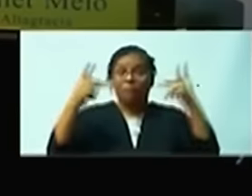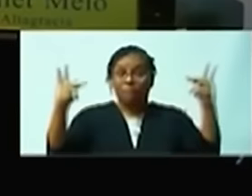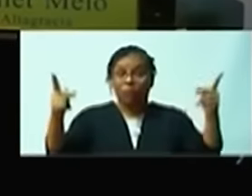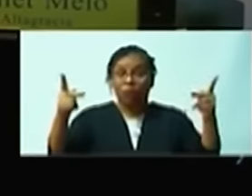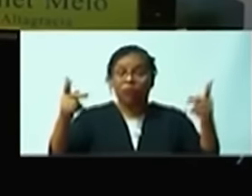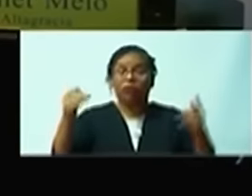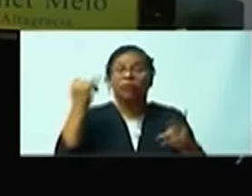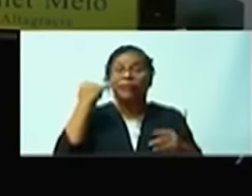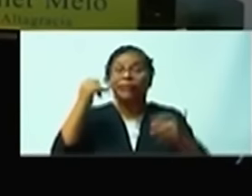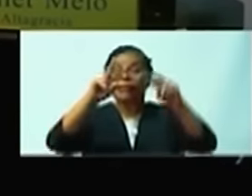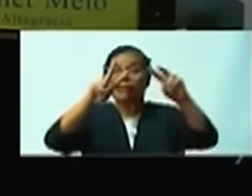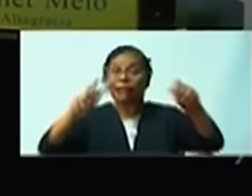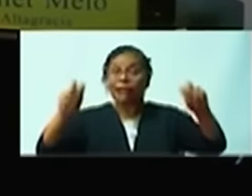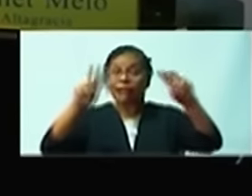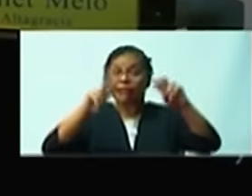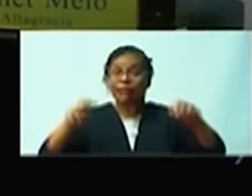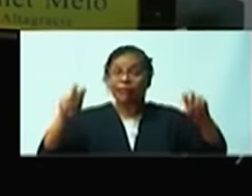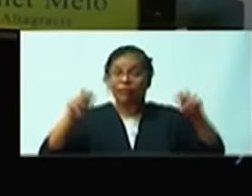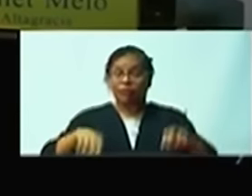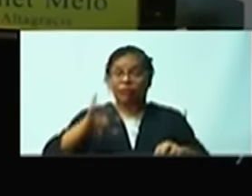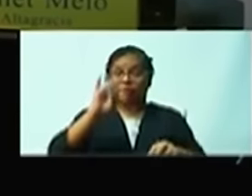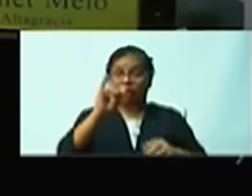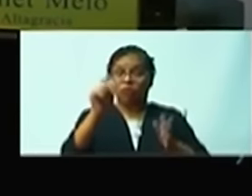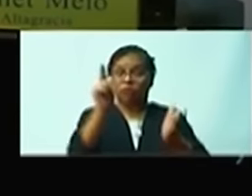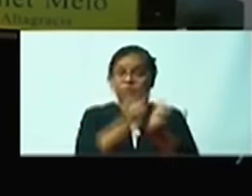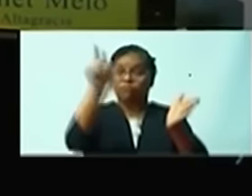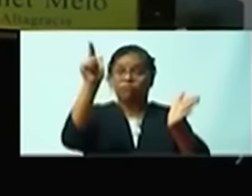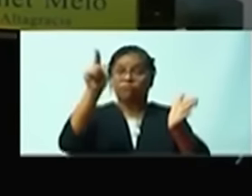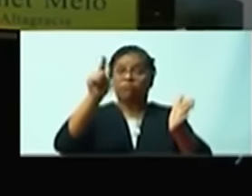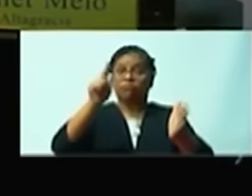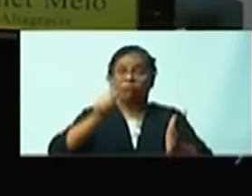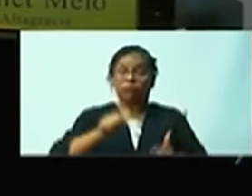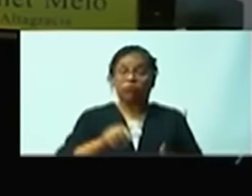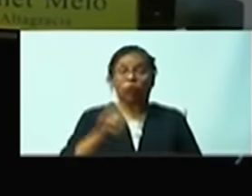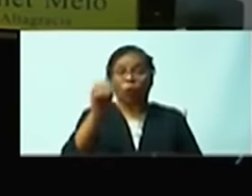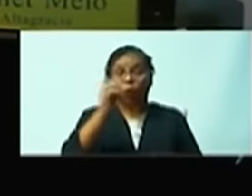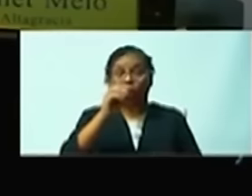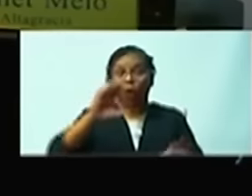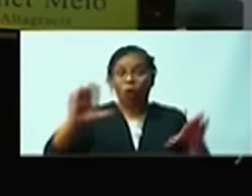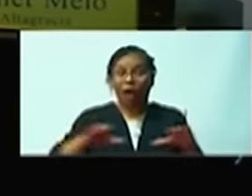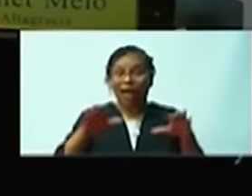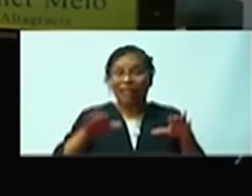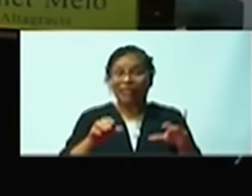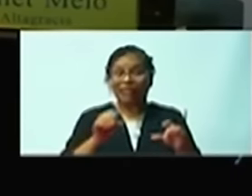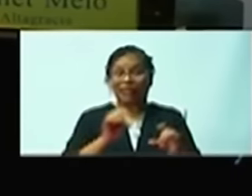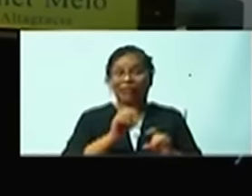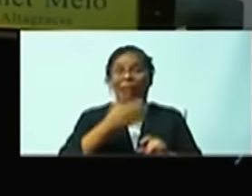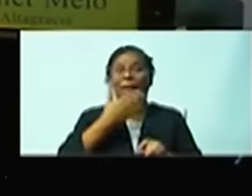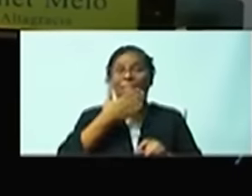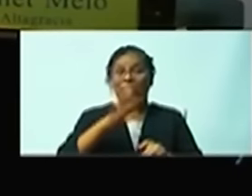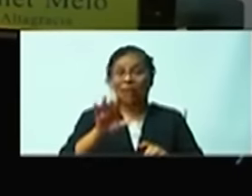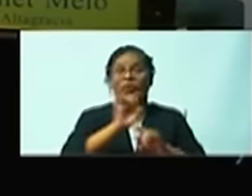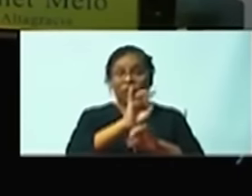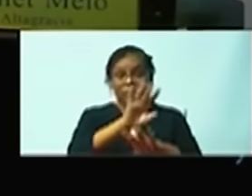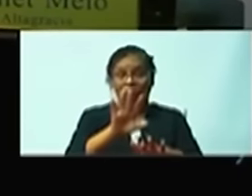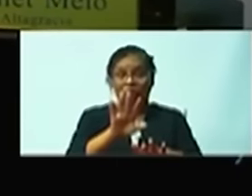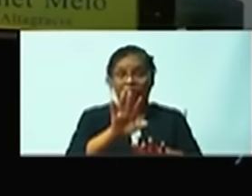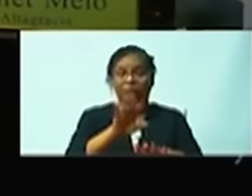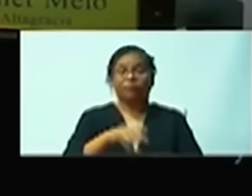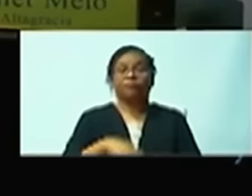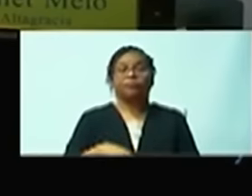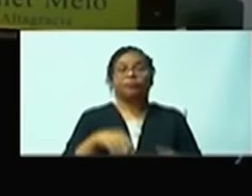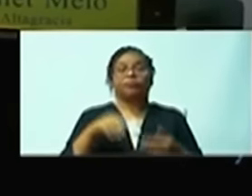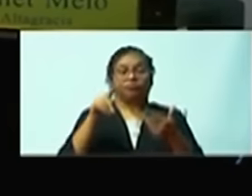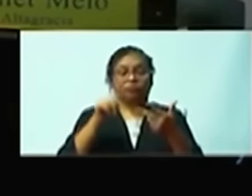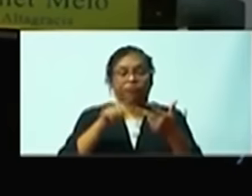criminal, no solamente de corrupción o de indelicadezas administrativas. La tercera recomendación,